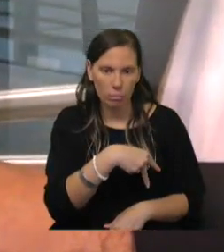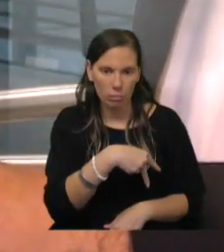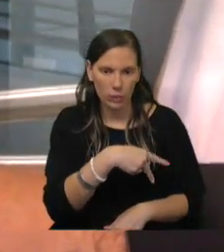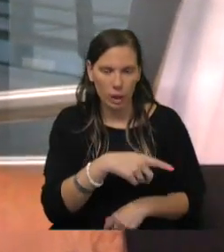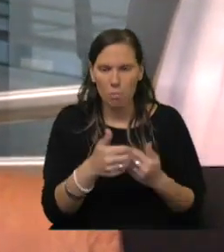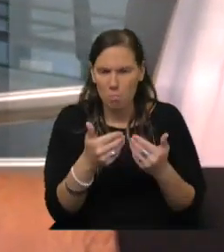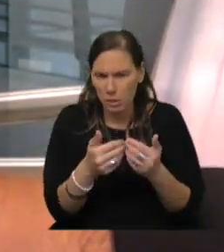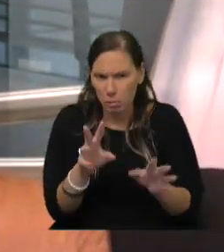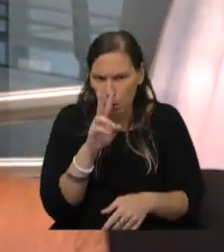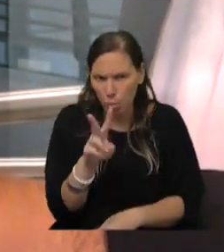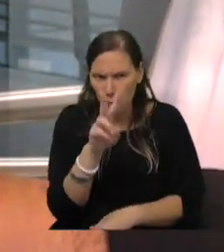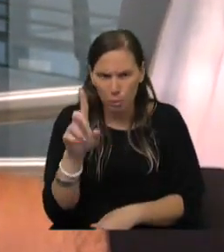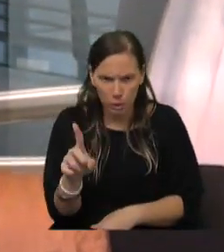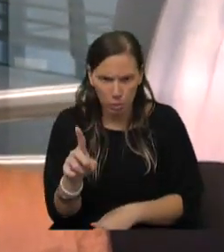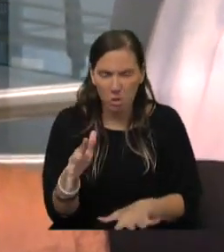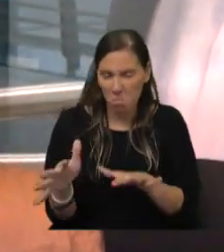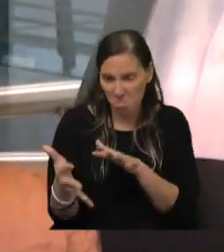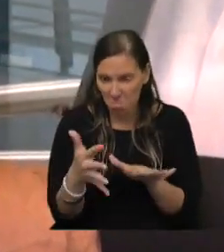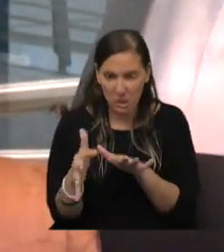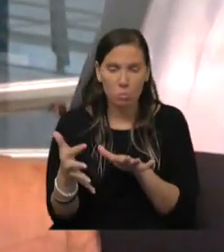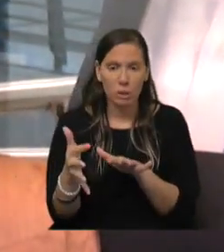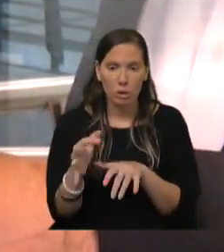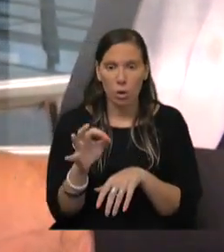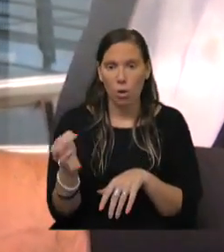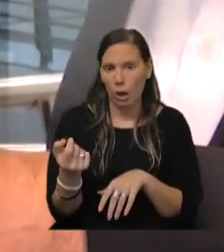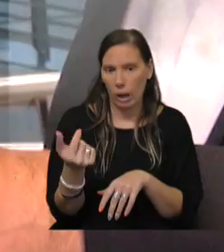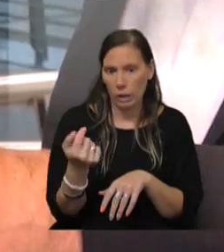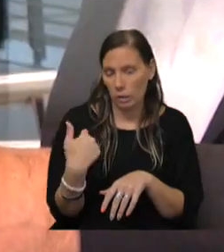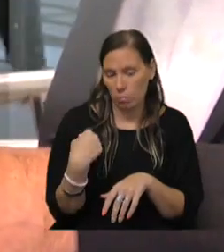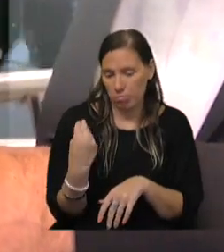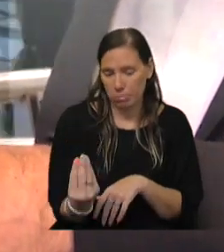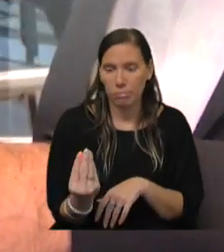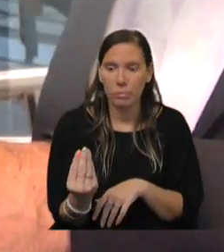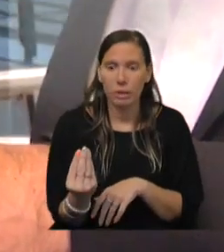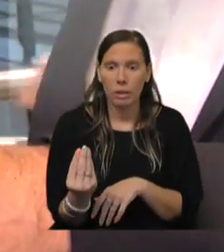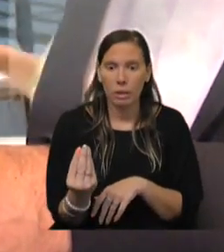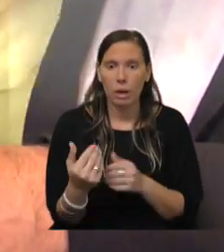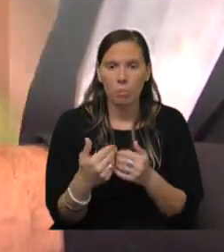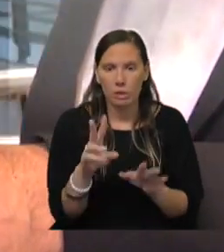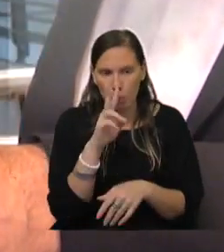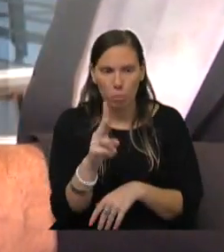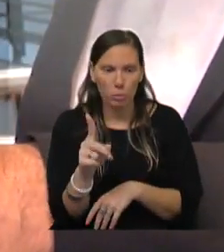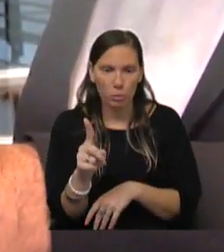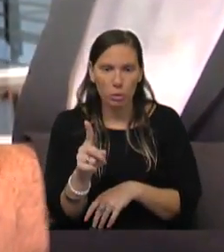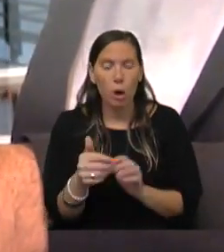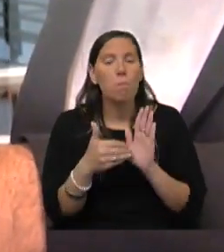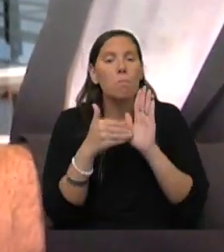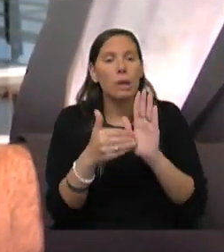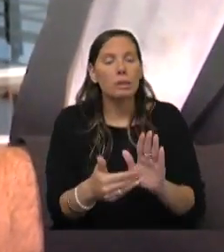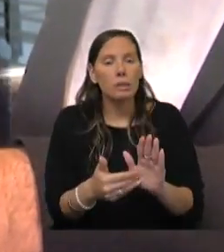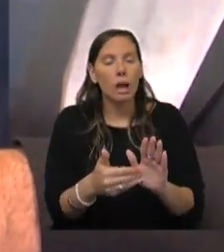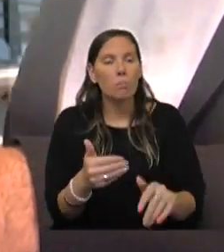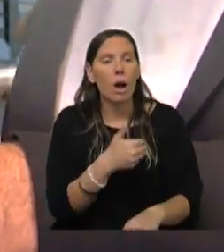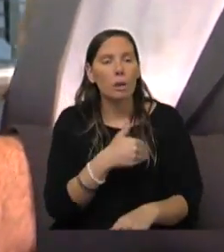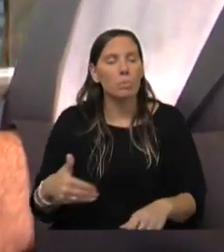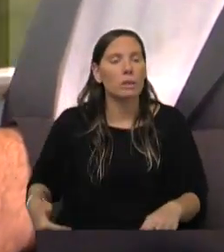a principio de 2021 una cosa así o casi enseguida de asumir principio de 2021 le presentamos al presidente de